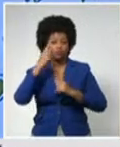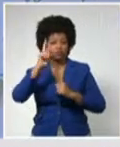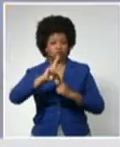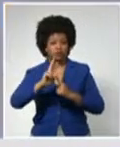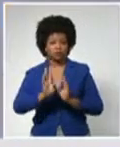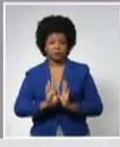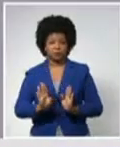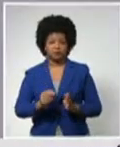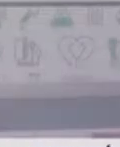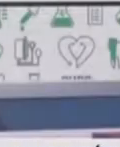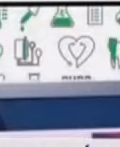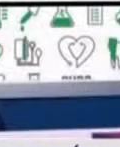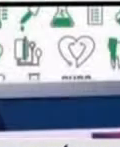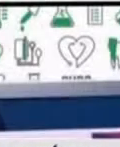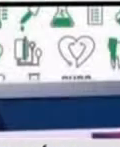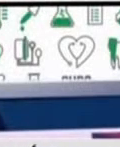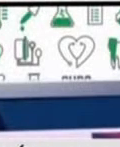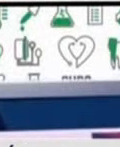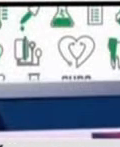centrales.